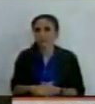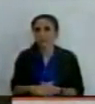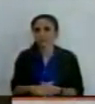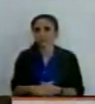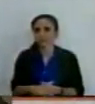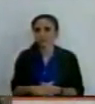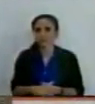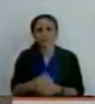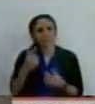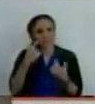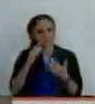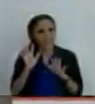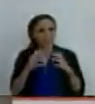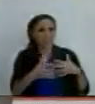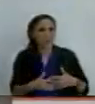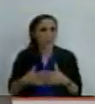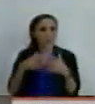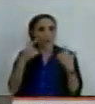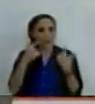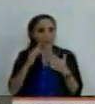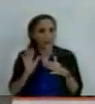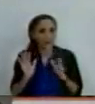habría?